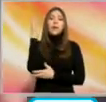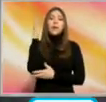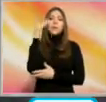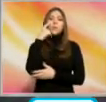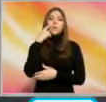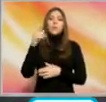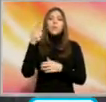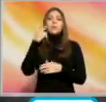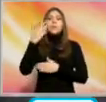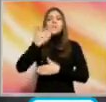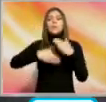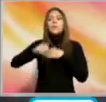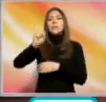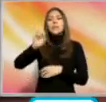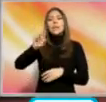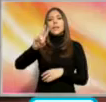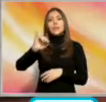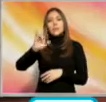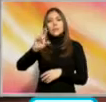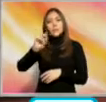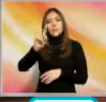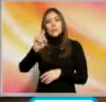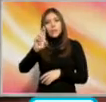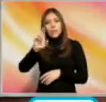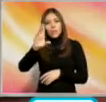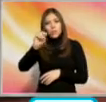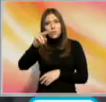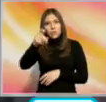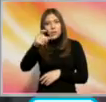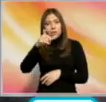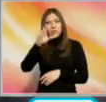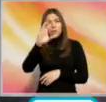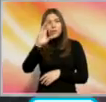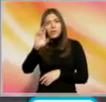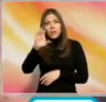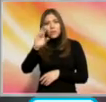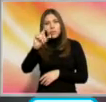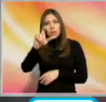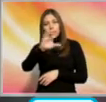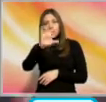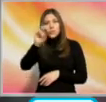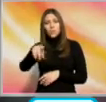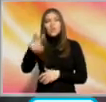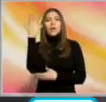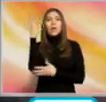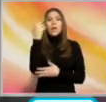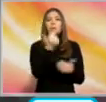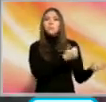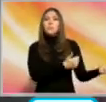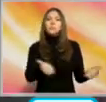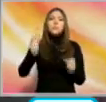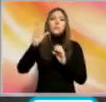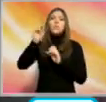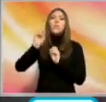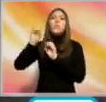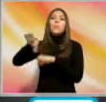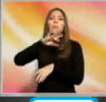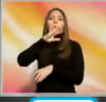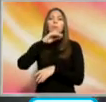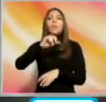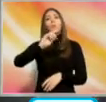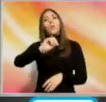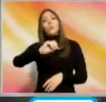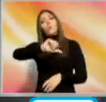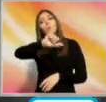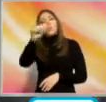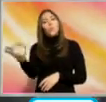lo menos ellos se lo llevan y no lo dejas tirado, o digamos, haces todo el proceso. Y hay un programa que se llama Árbol